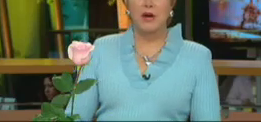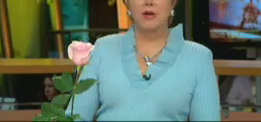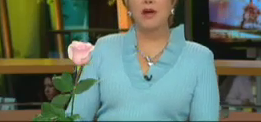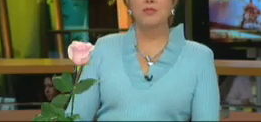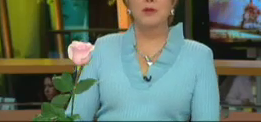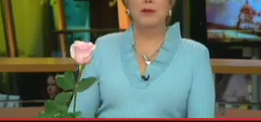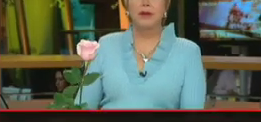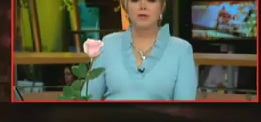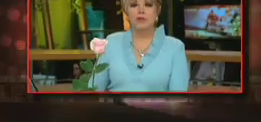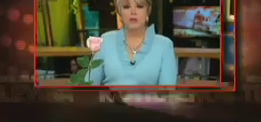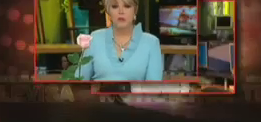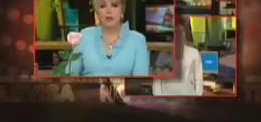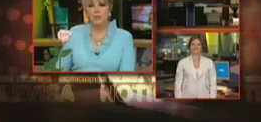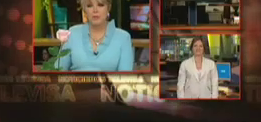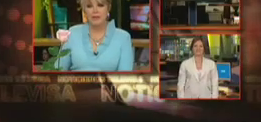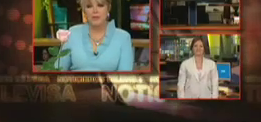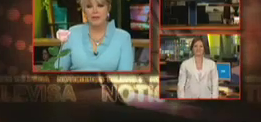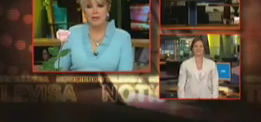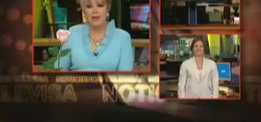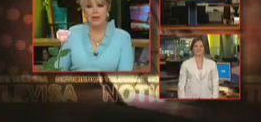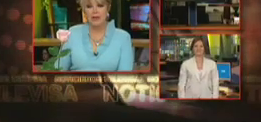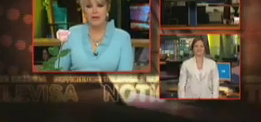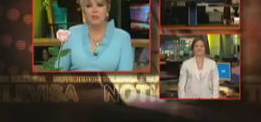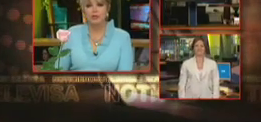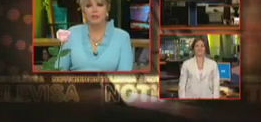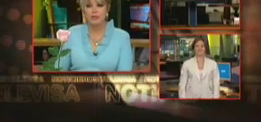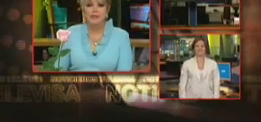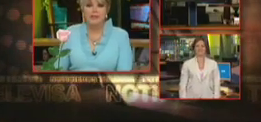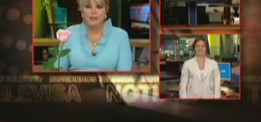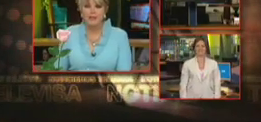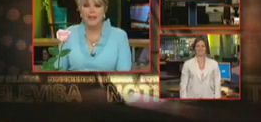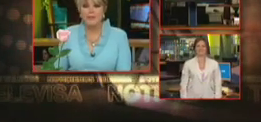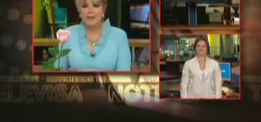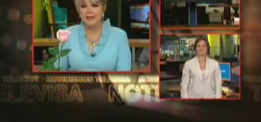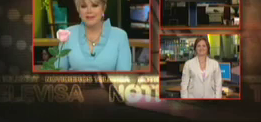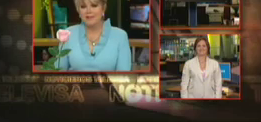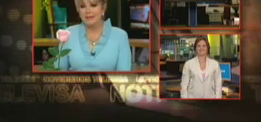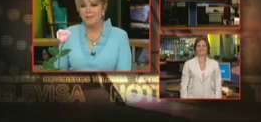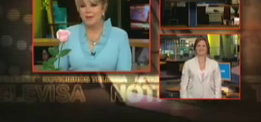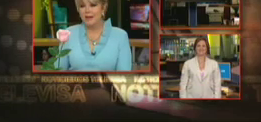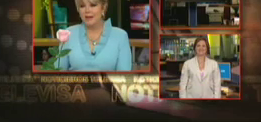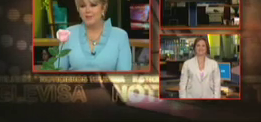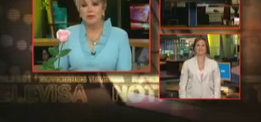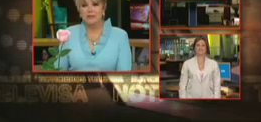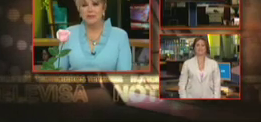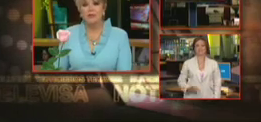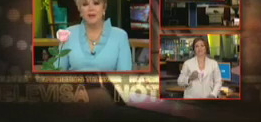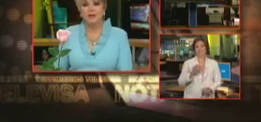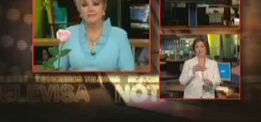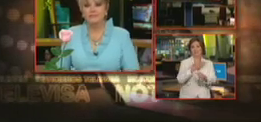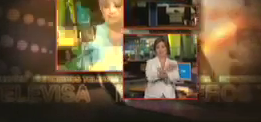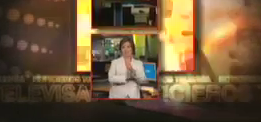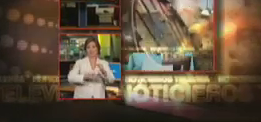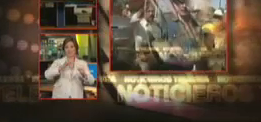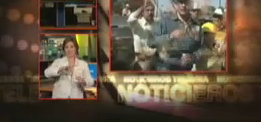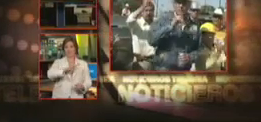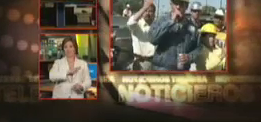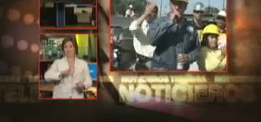y hacemos ahora un breve recorrido por la República Mexicana y el mundo con di Pérez y Perla